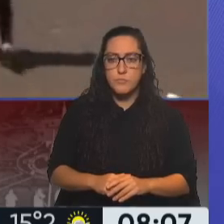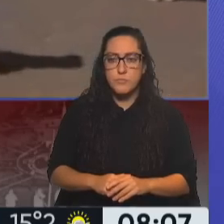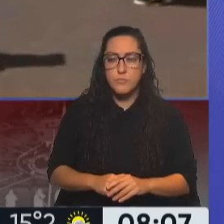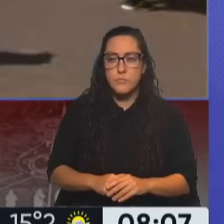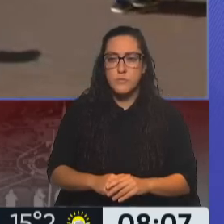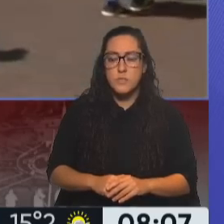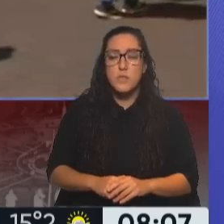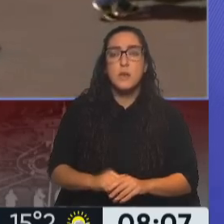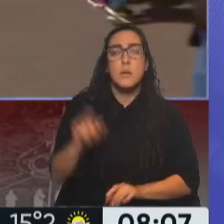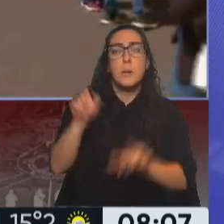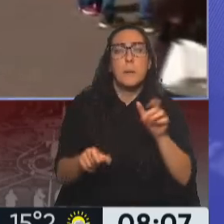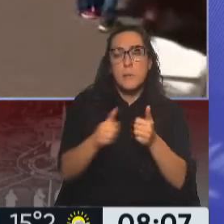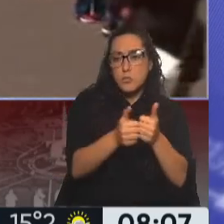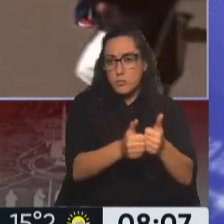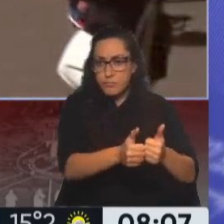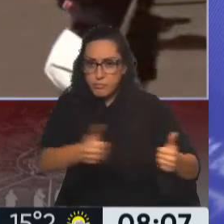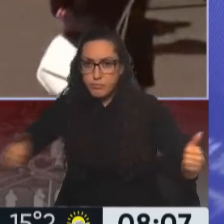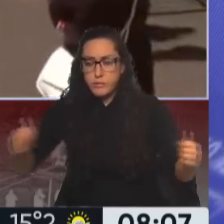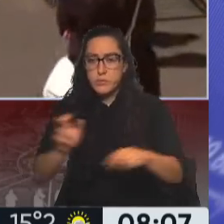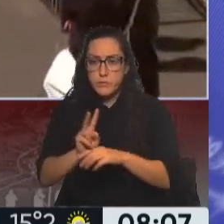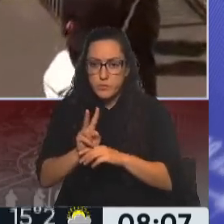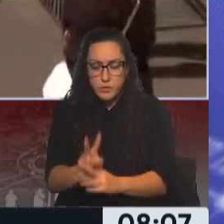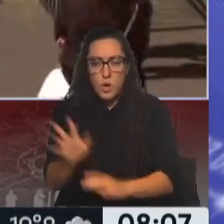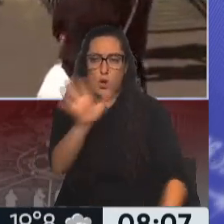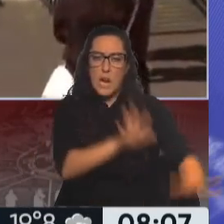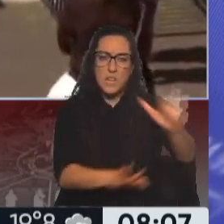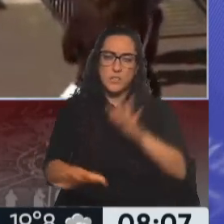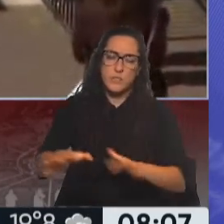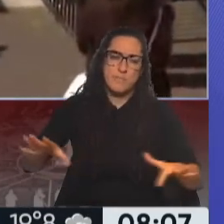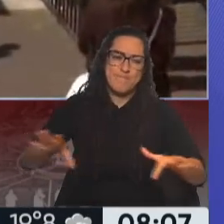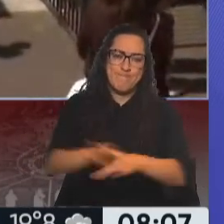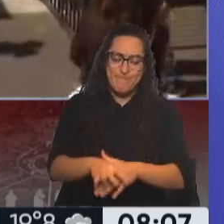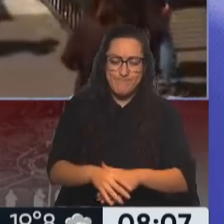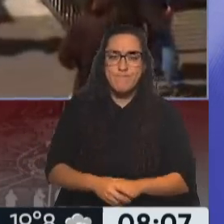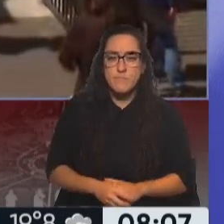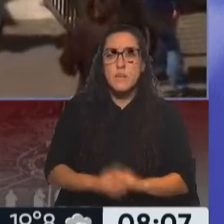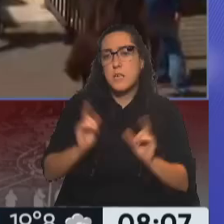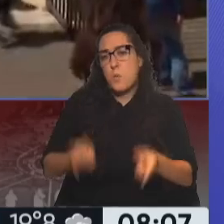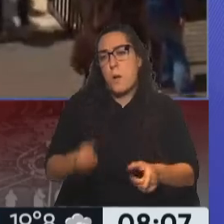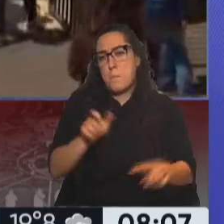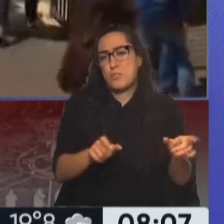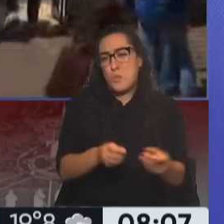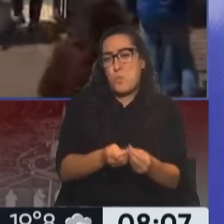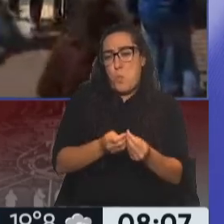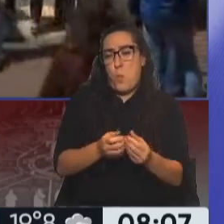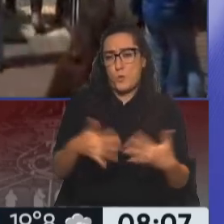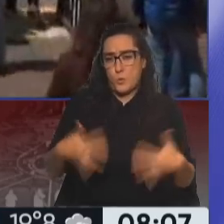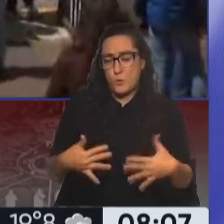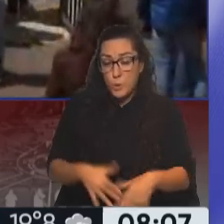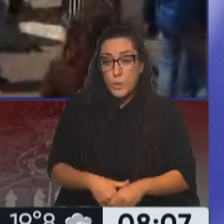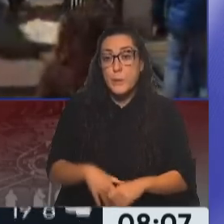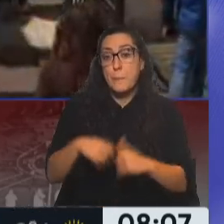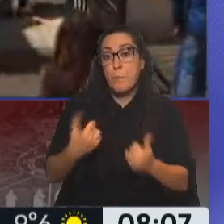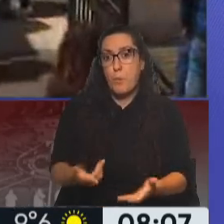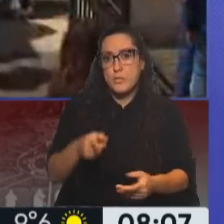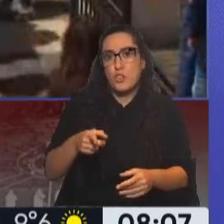fuertemente custodiada, con una organización estupenda, es mucha la gente que se ha juntado y eso siempre es